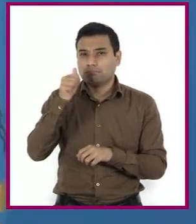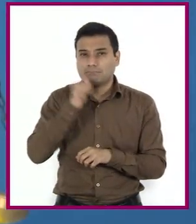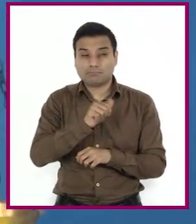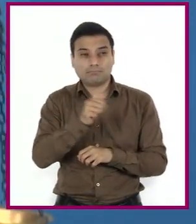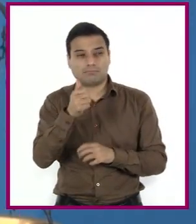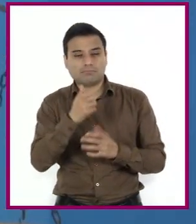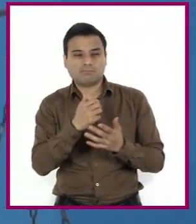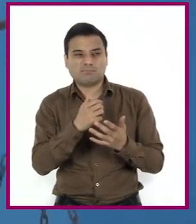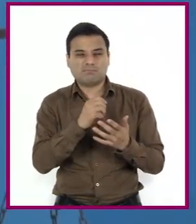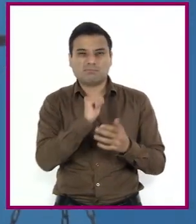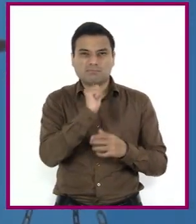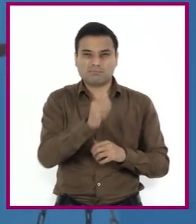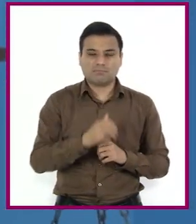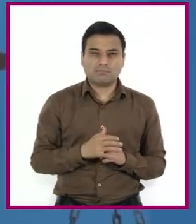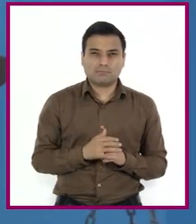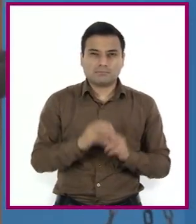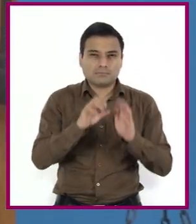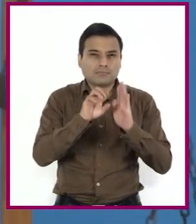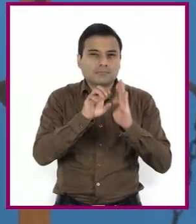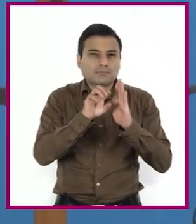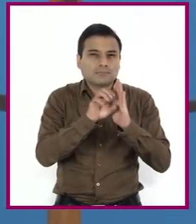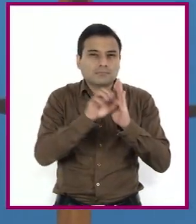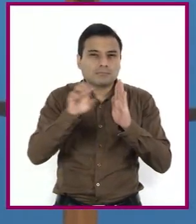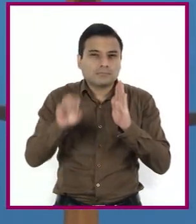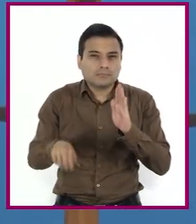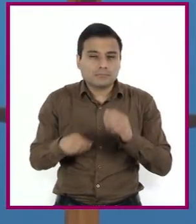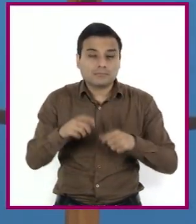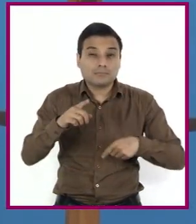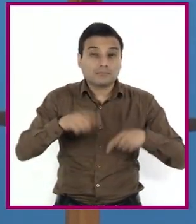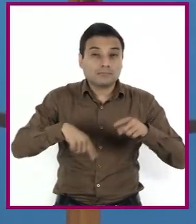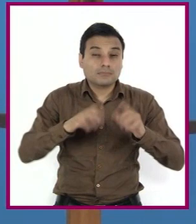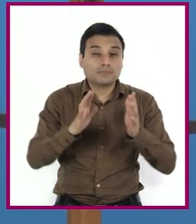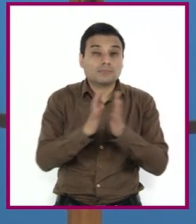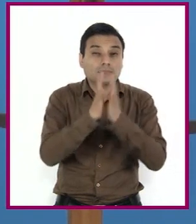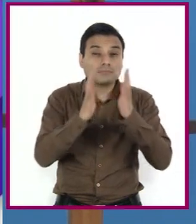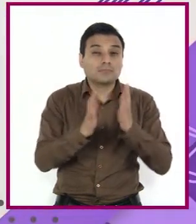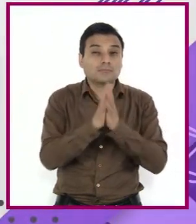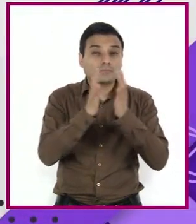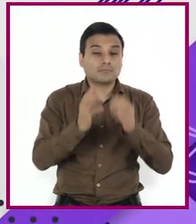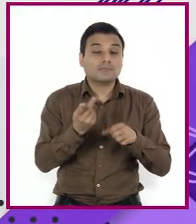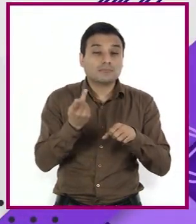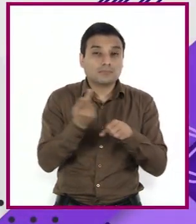¿Qué pasaría si esto ocurre en un partido de fútbol? Veamos el siguiente ejemplo.